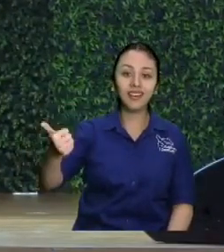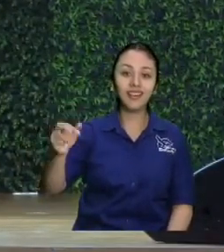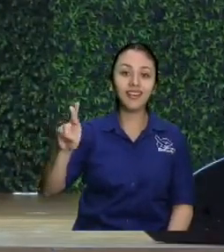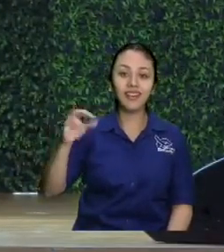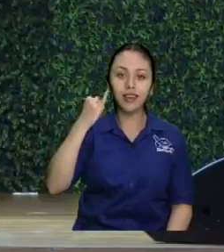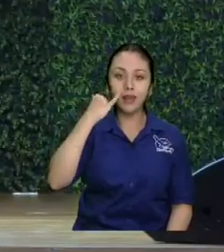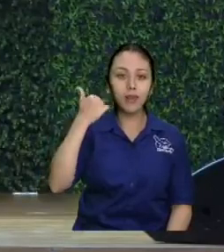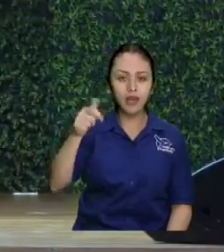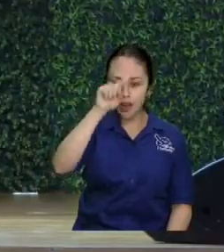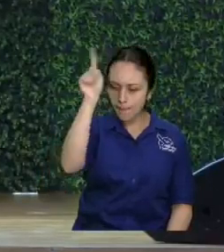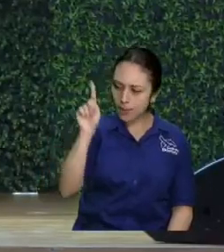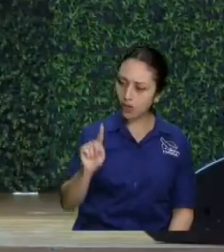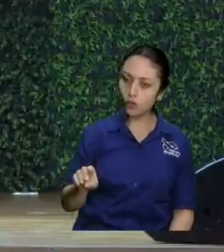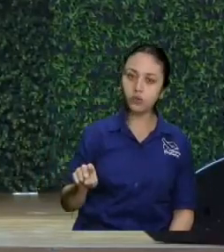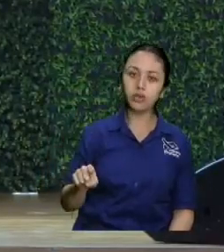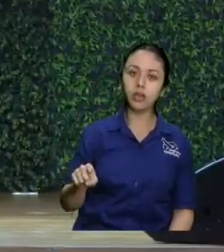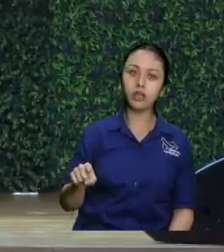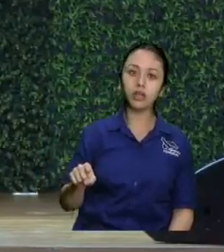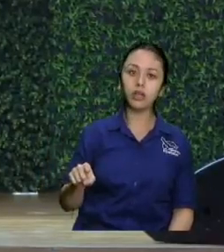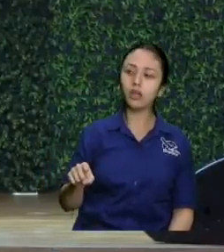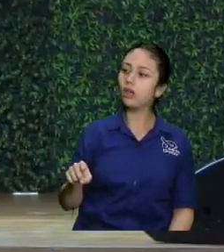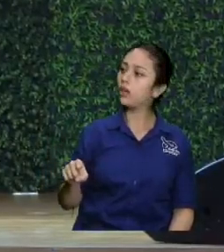y el nene